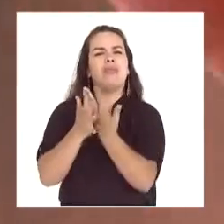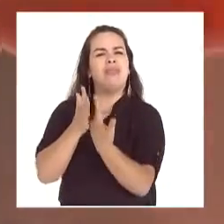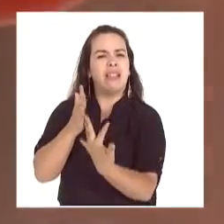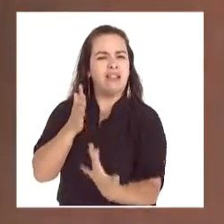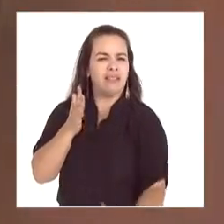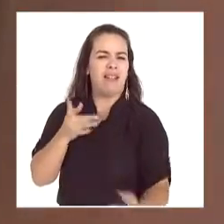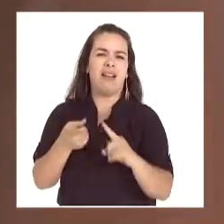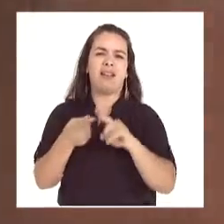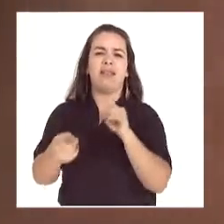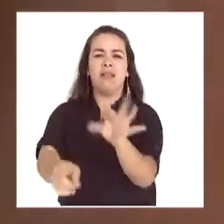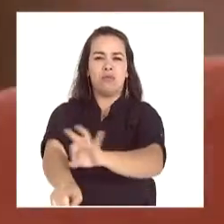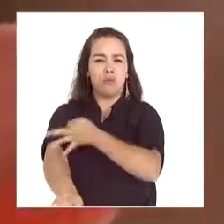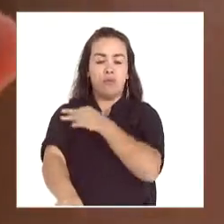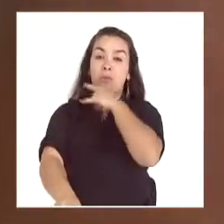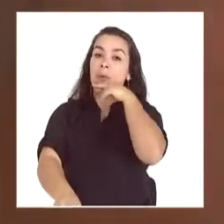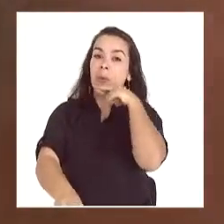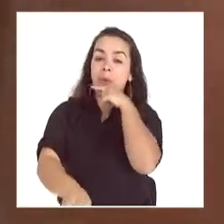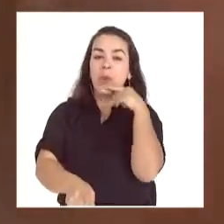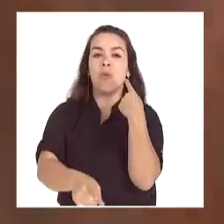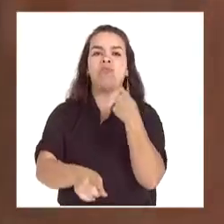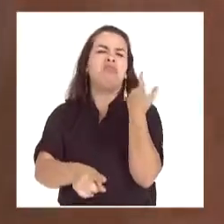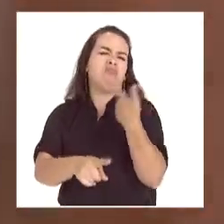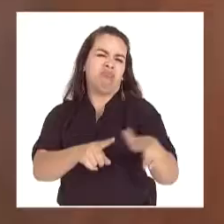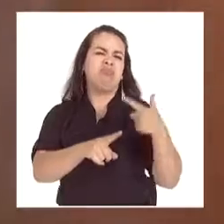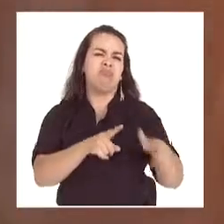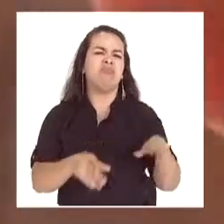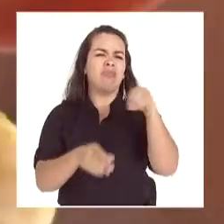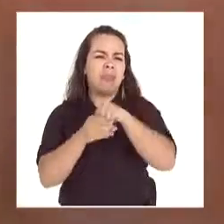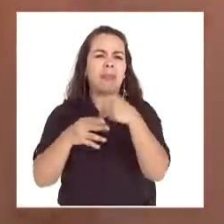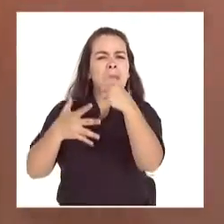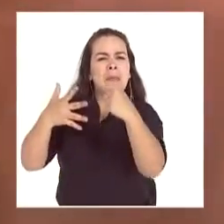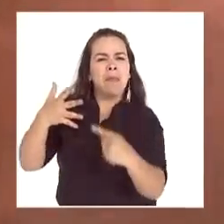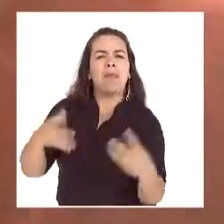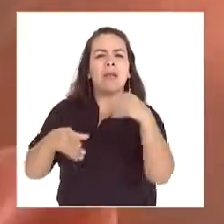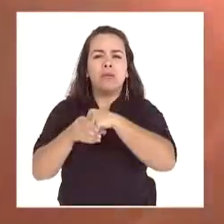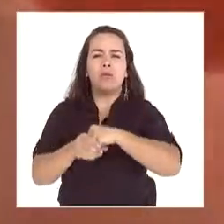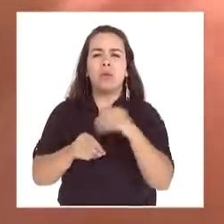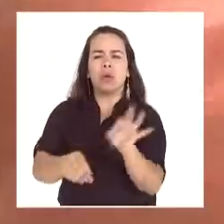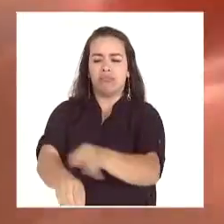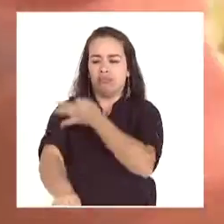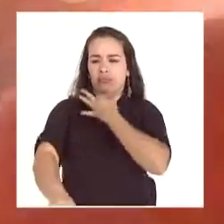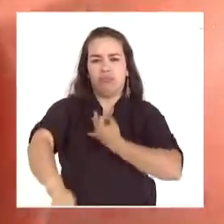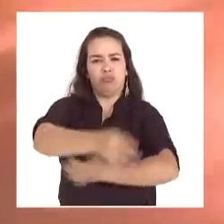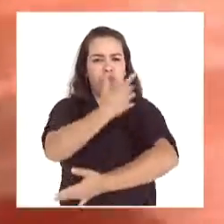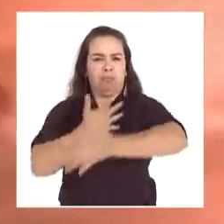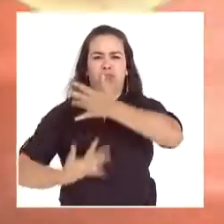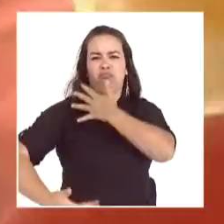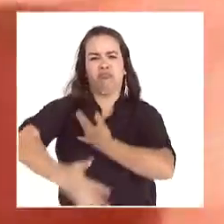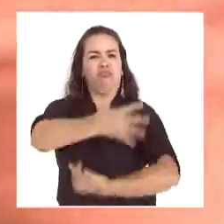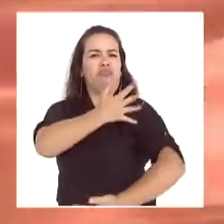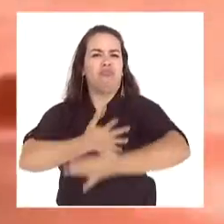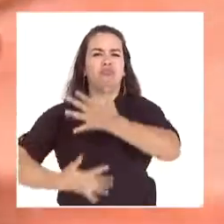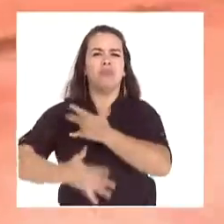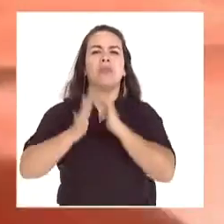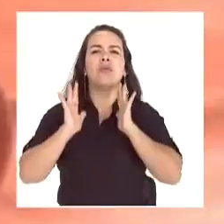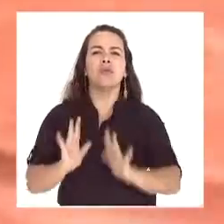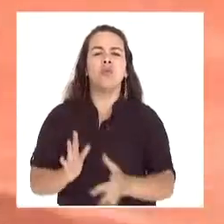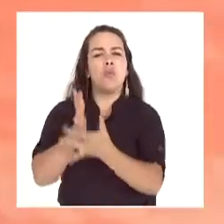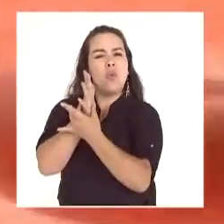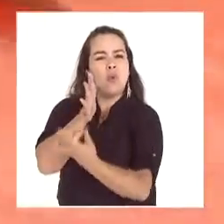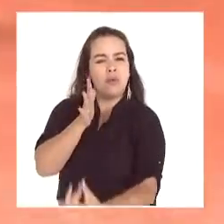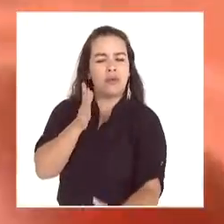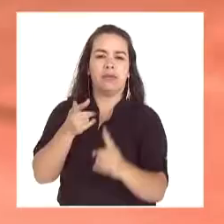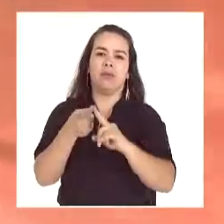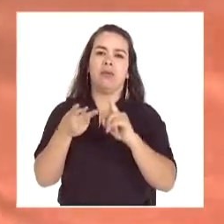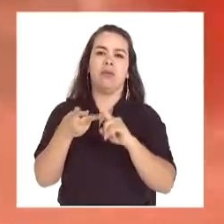de glóbulos rojos y de algunos elementos que también circulan dentro de la sangre, como lo son el colesterol.